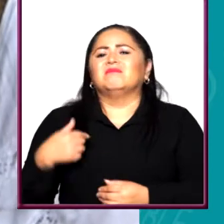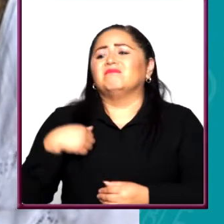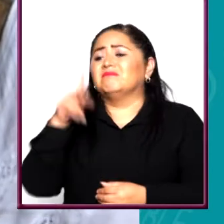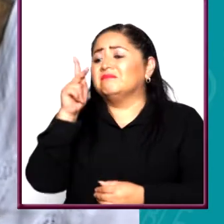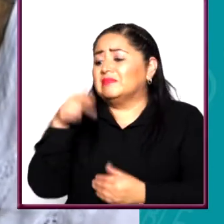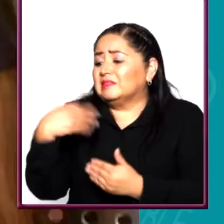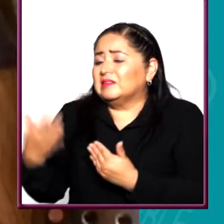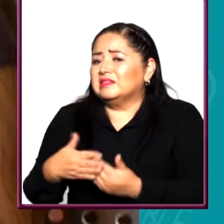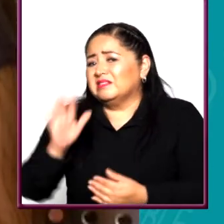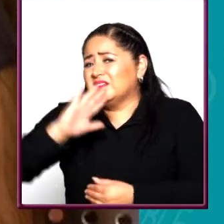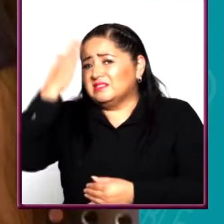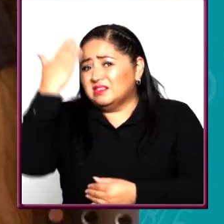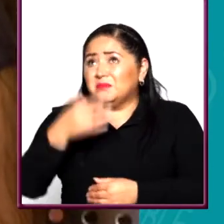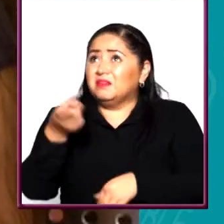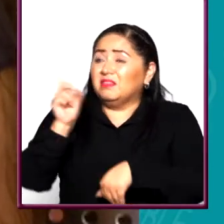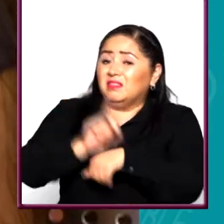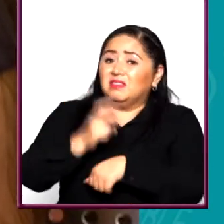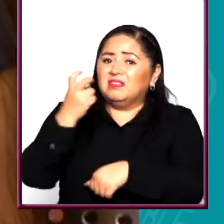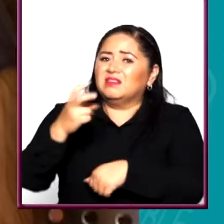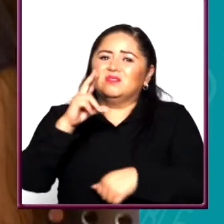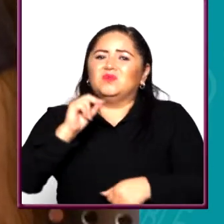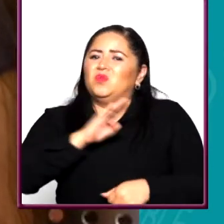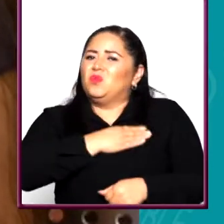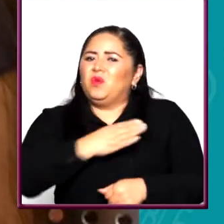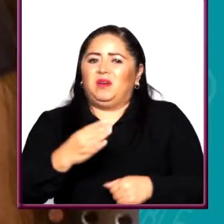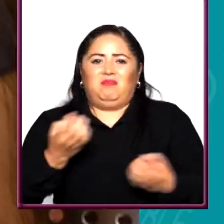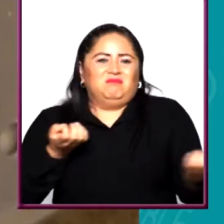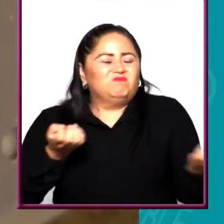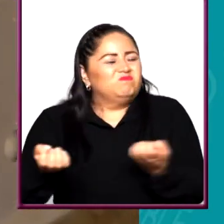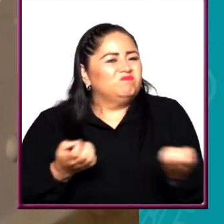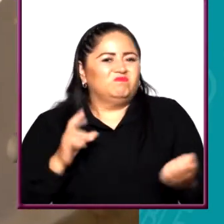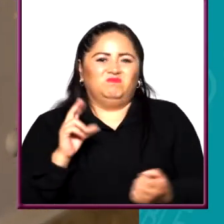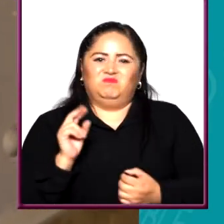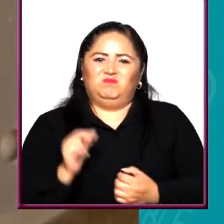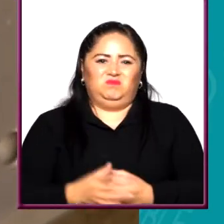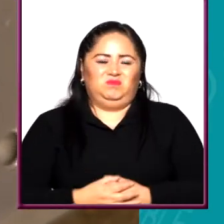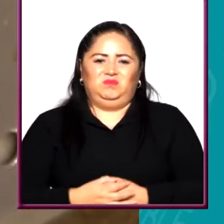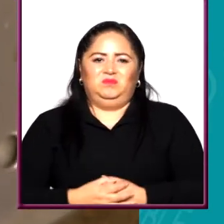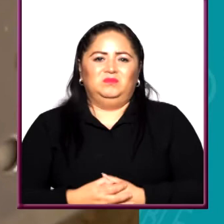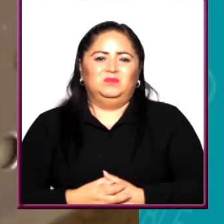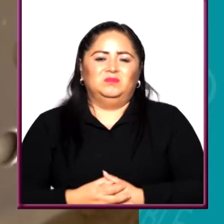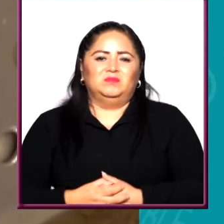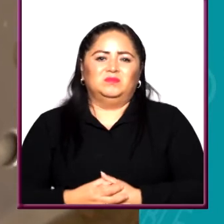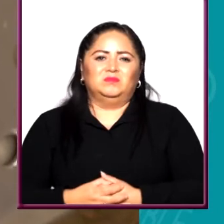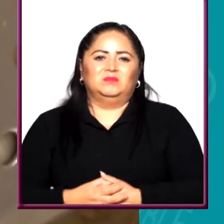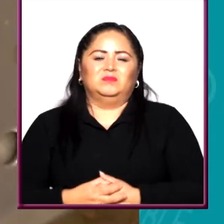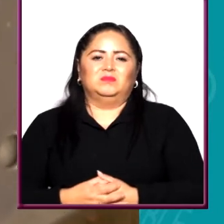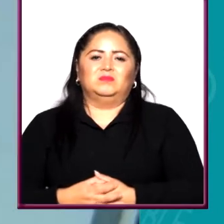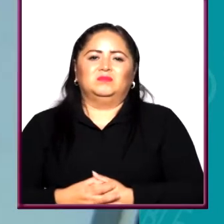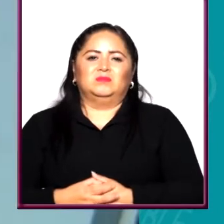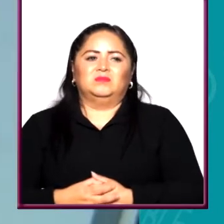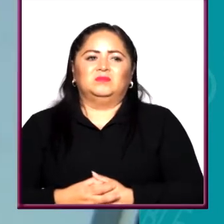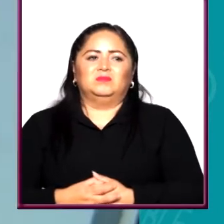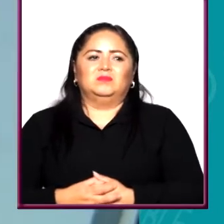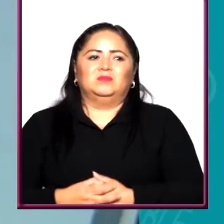¿Por? Me va a bajar y ya ves que dicen que en esos días no es bueno hacer ejercicio.